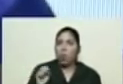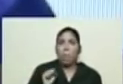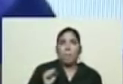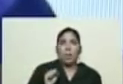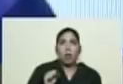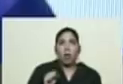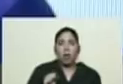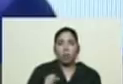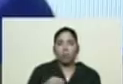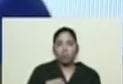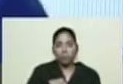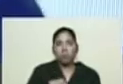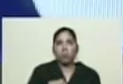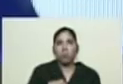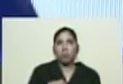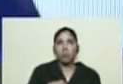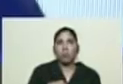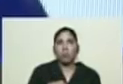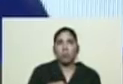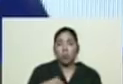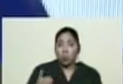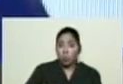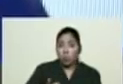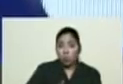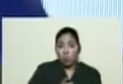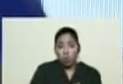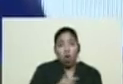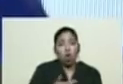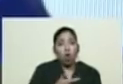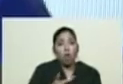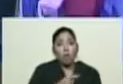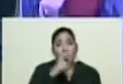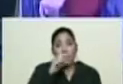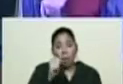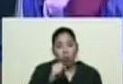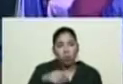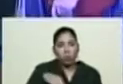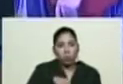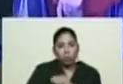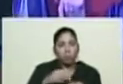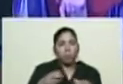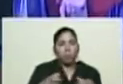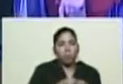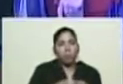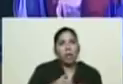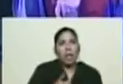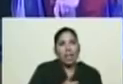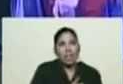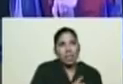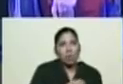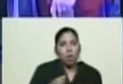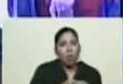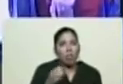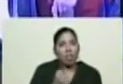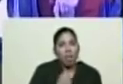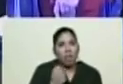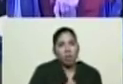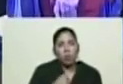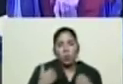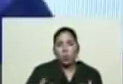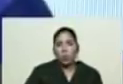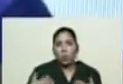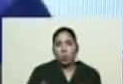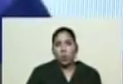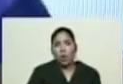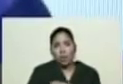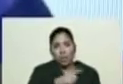gobierno del presidente Maduro y su equipo de trabajo, porque eso no es, eso es colectivo, han tomado